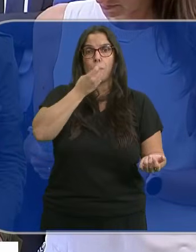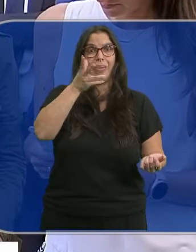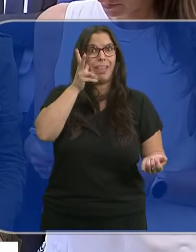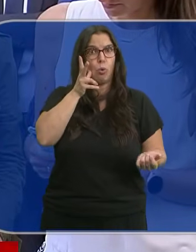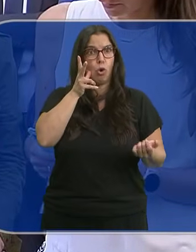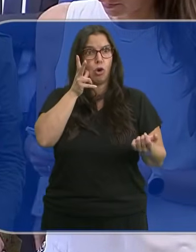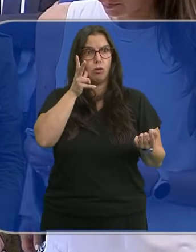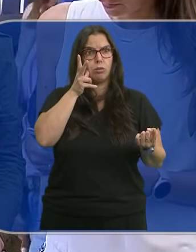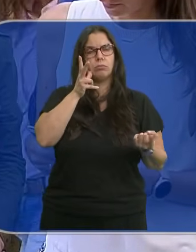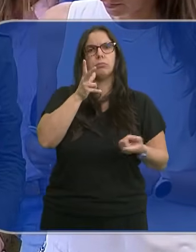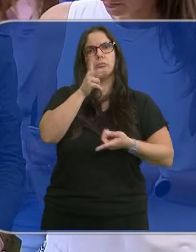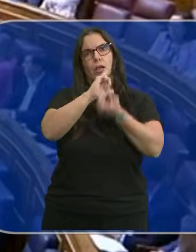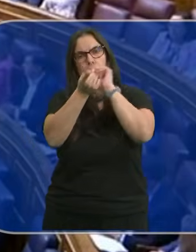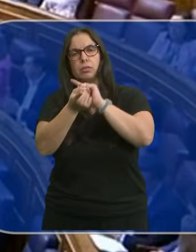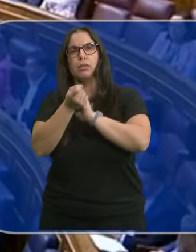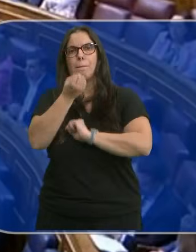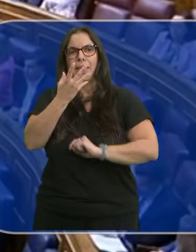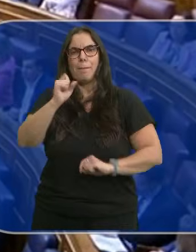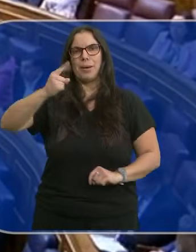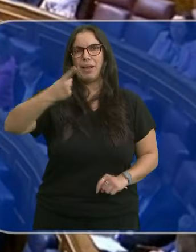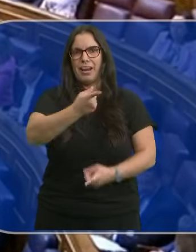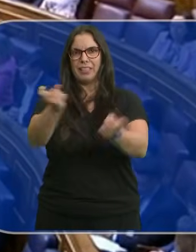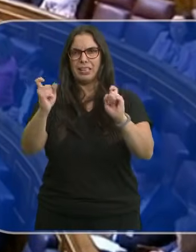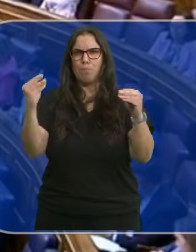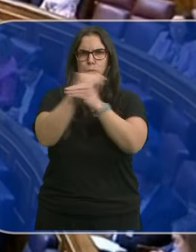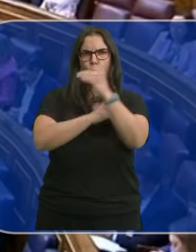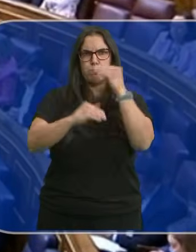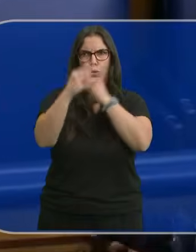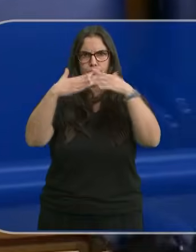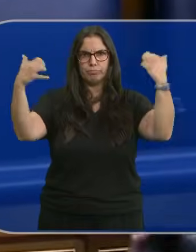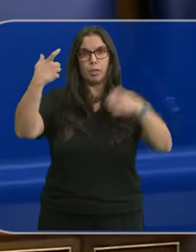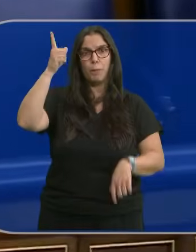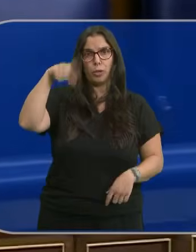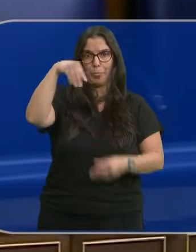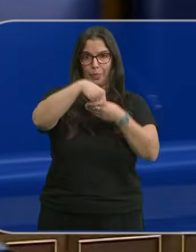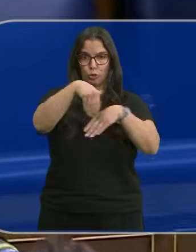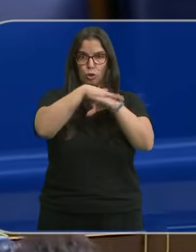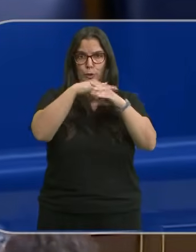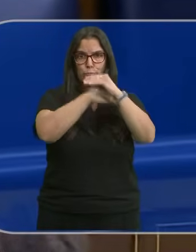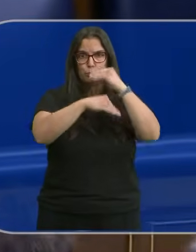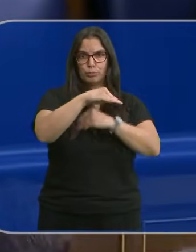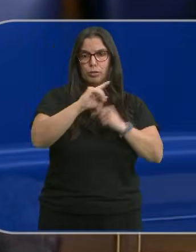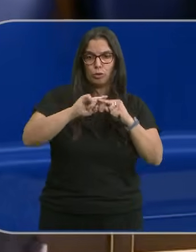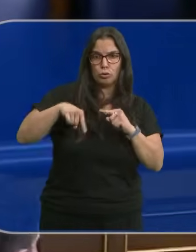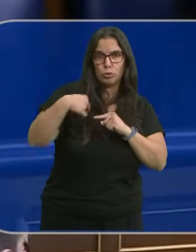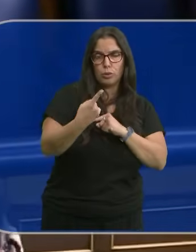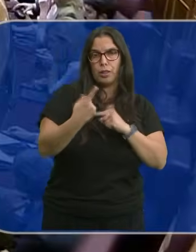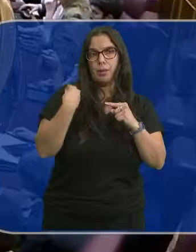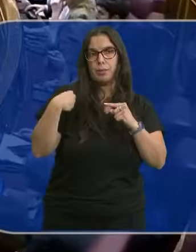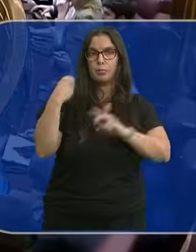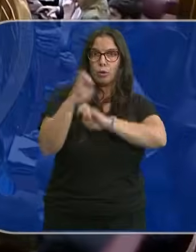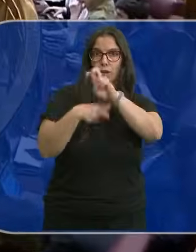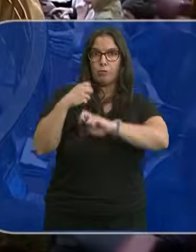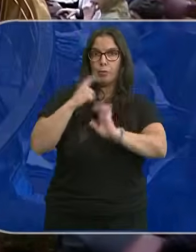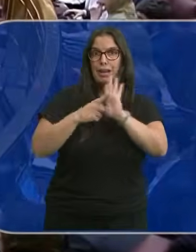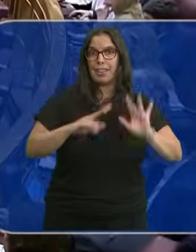lujo en un bien de primera necesidad. Desencuentro entre las bancadas, pero también entre los socios de gobierno, que han vuelto a dar como fruto el rechazo a la